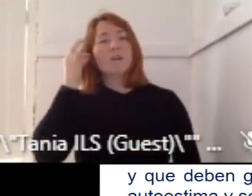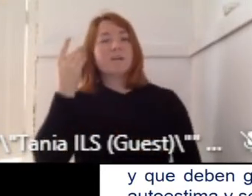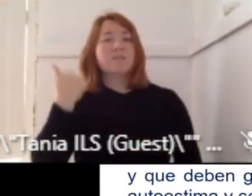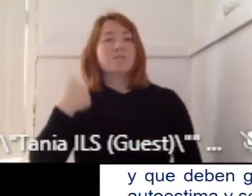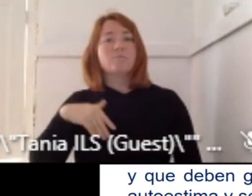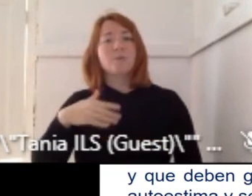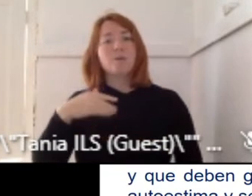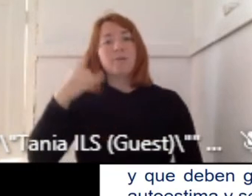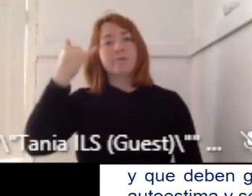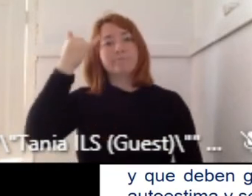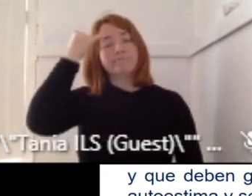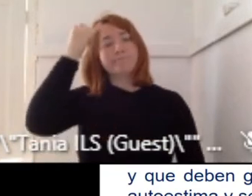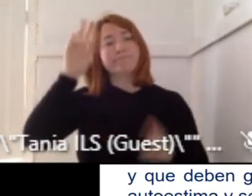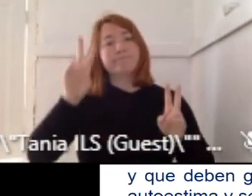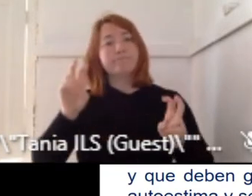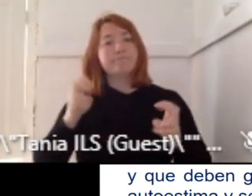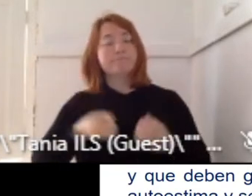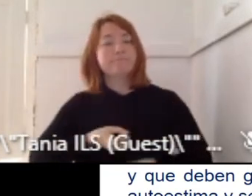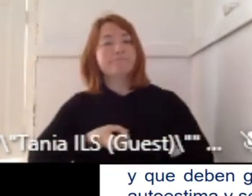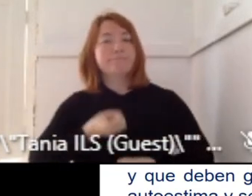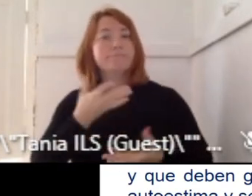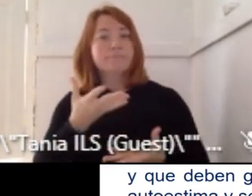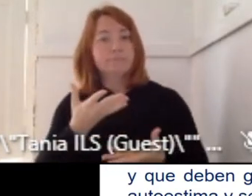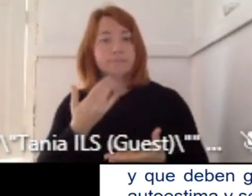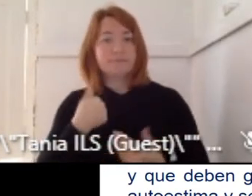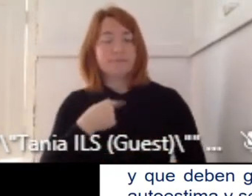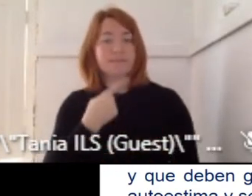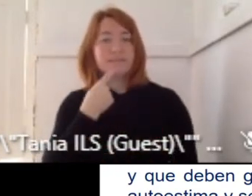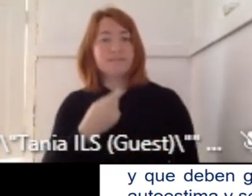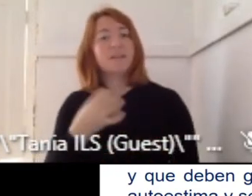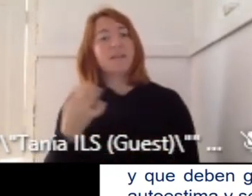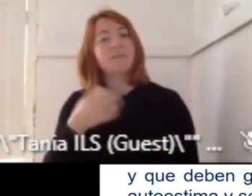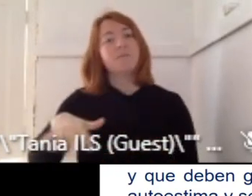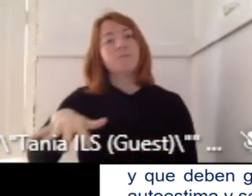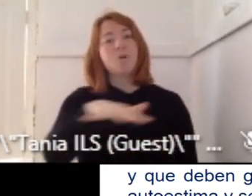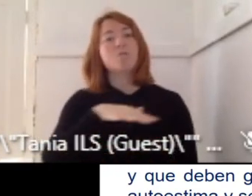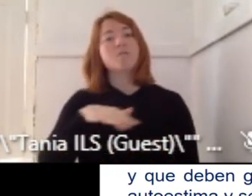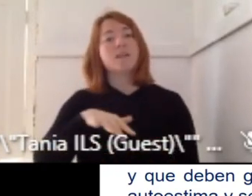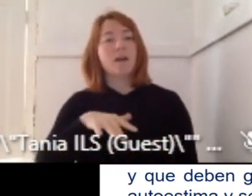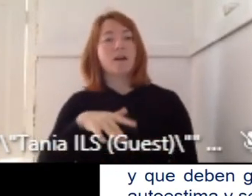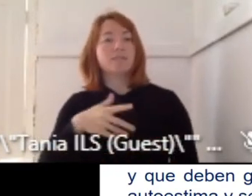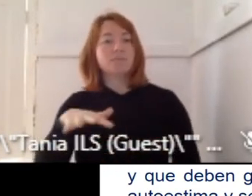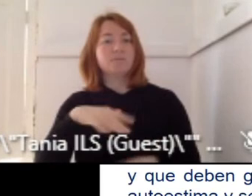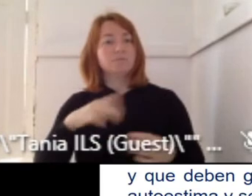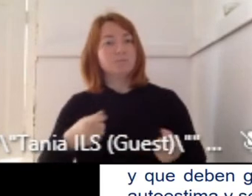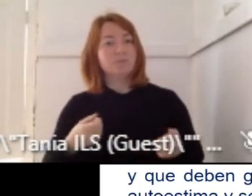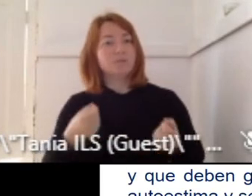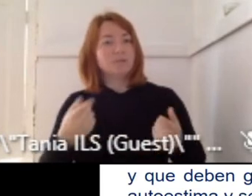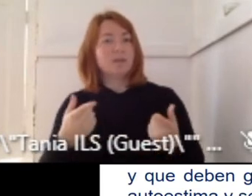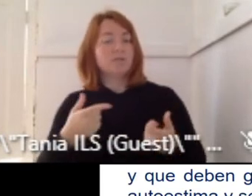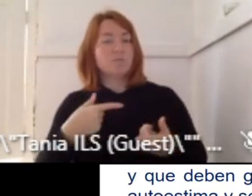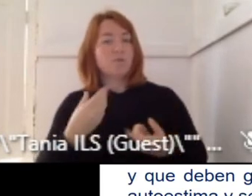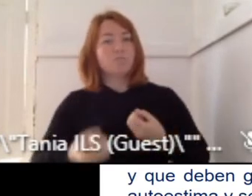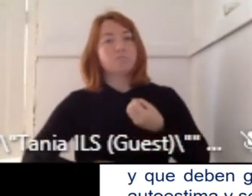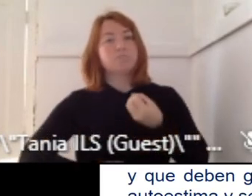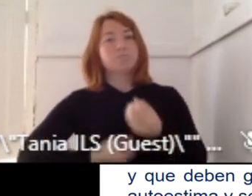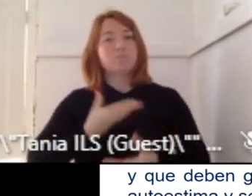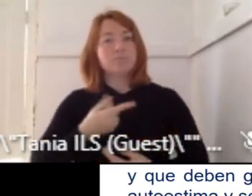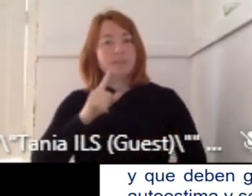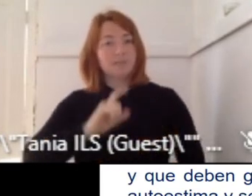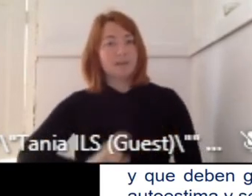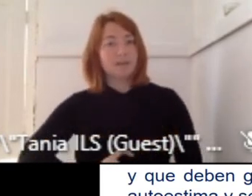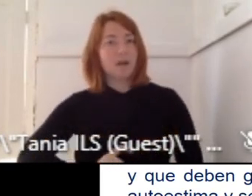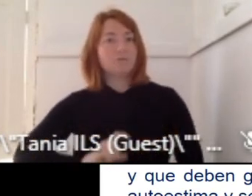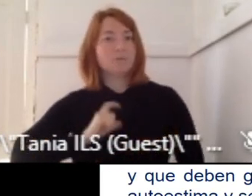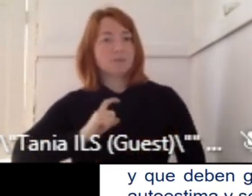generarse espacios de interacción en donde se fomente la autoestima y seguridad de las alumnas, como propone Eva Gallardo en